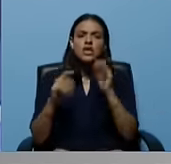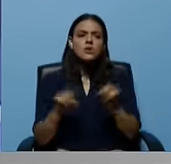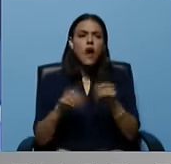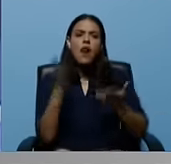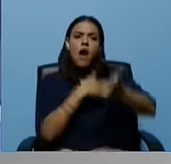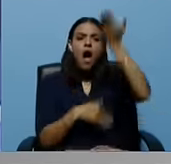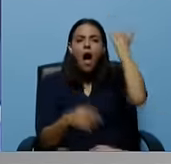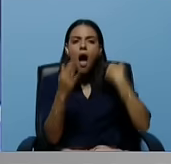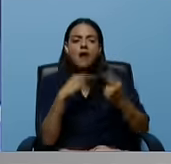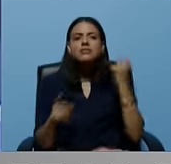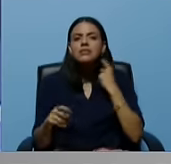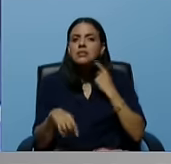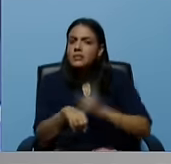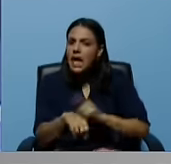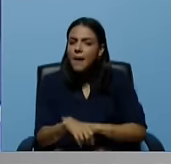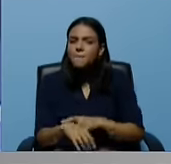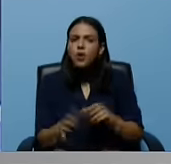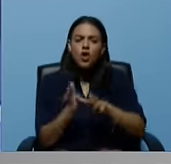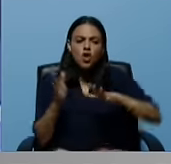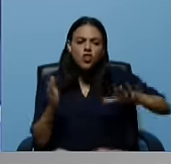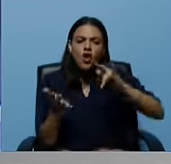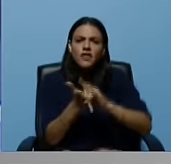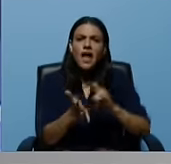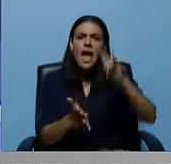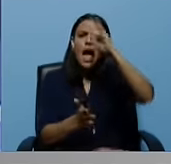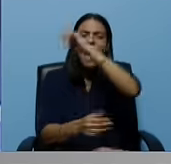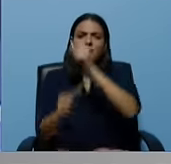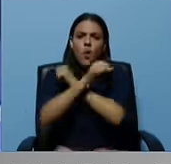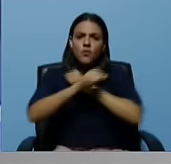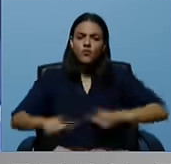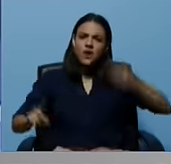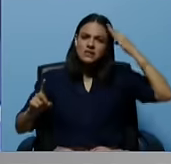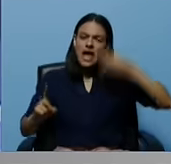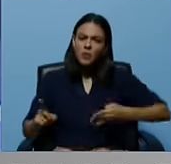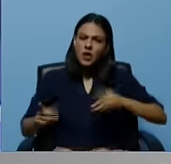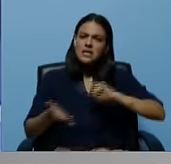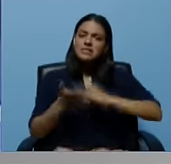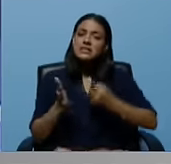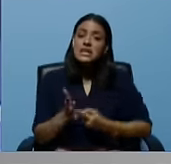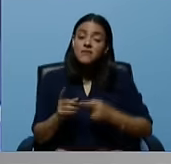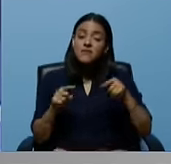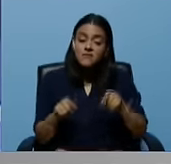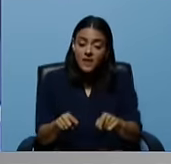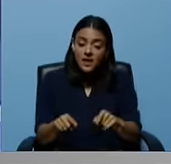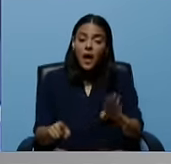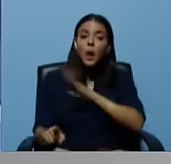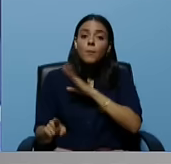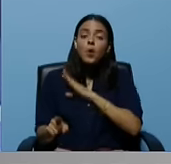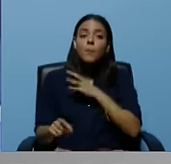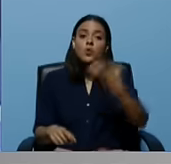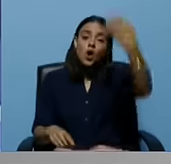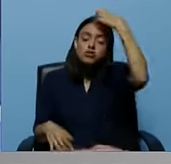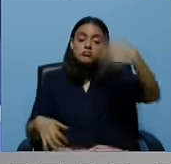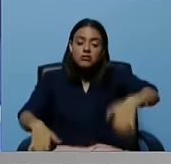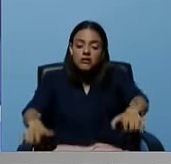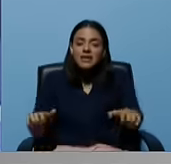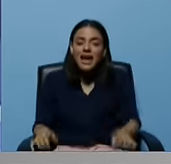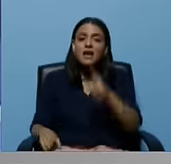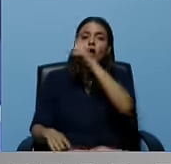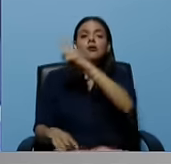XVI, donde un avión de la Fuerza Aérea Española o un avión oficial del Reino de España